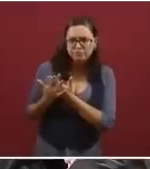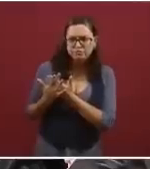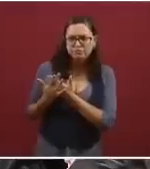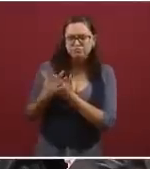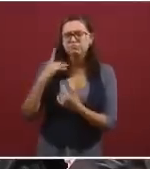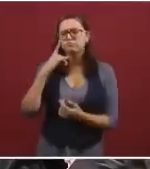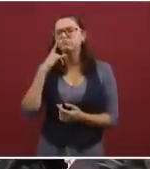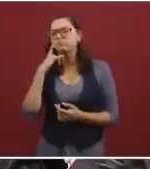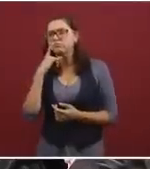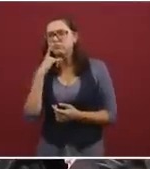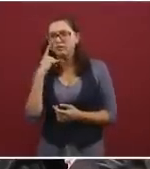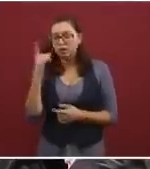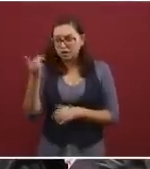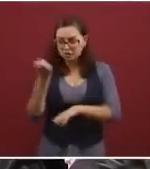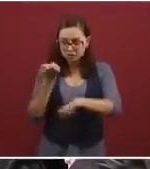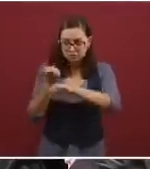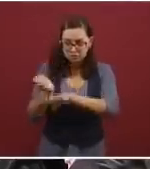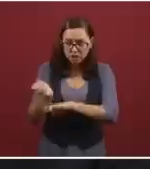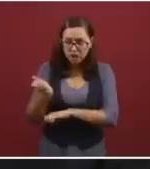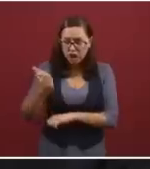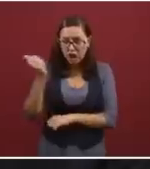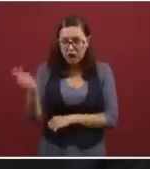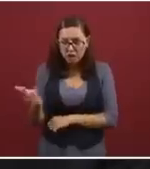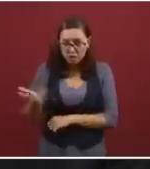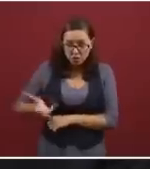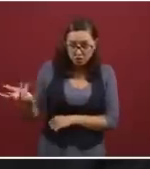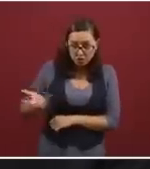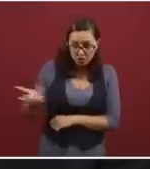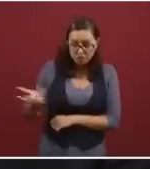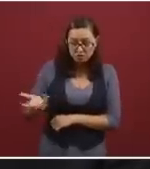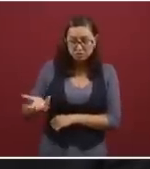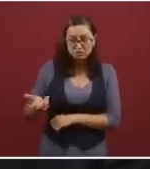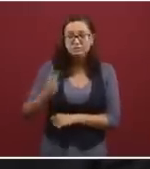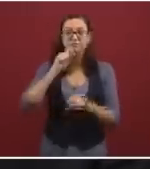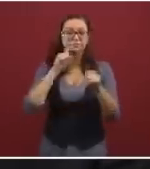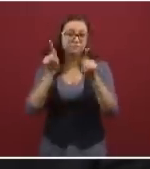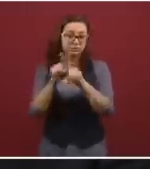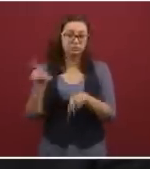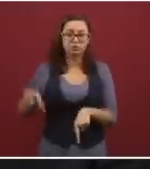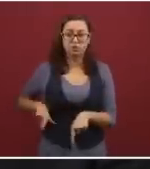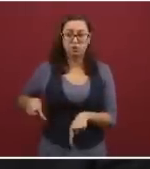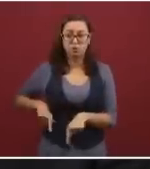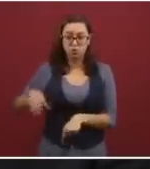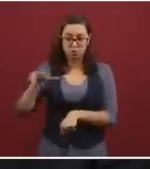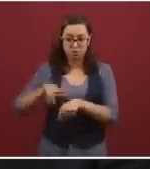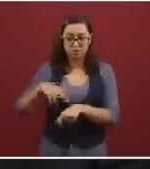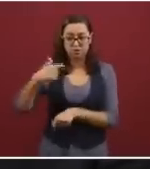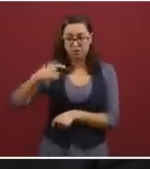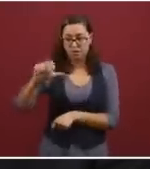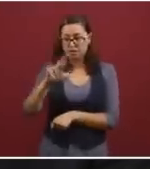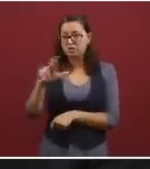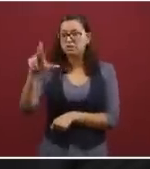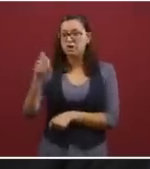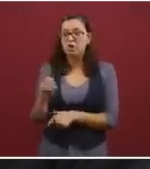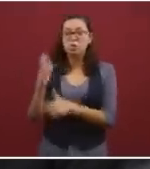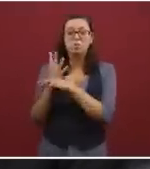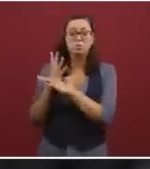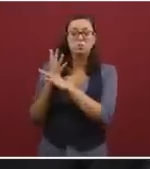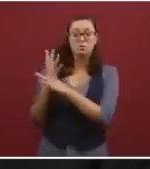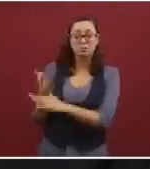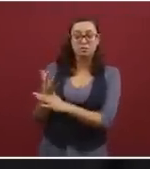para que las autoridades locales actúen. Incluso el gobernador me informó